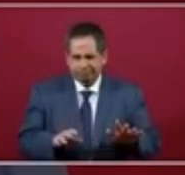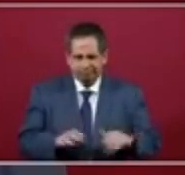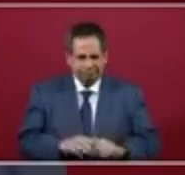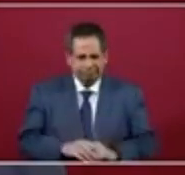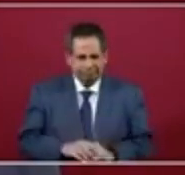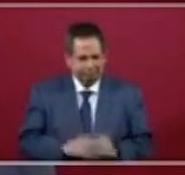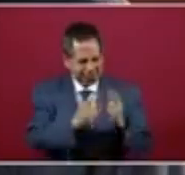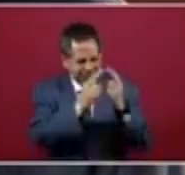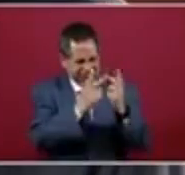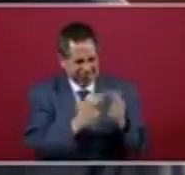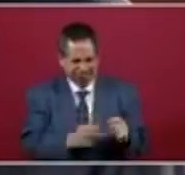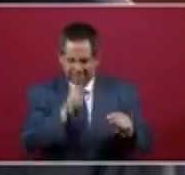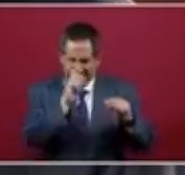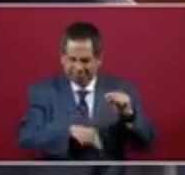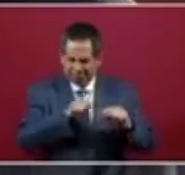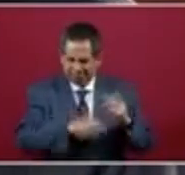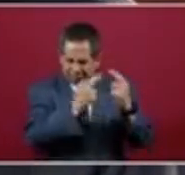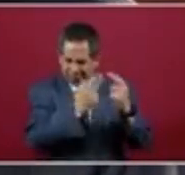pedazos.